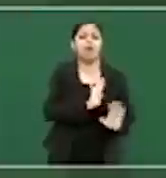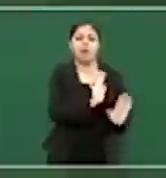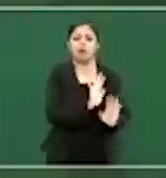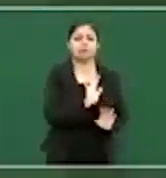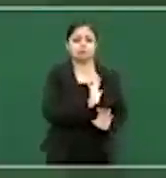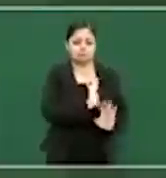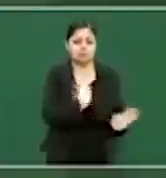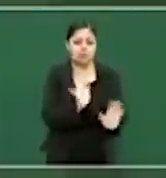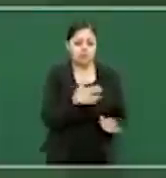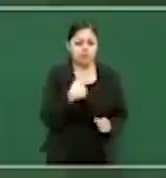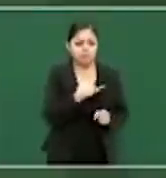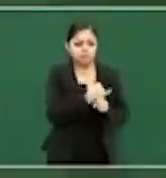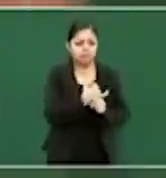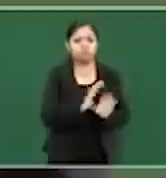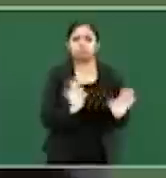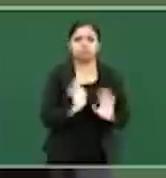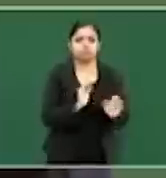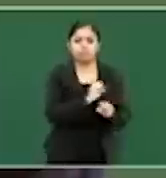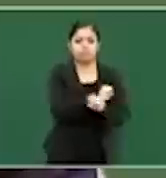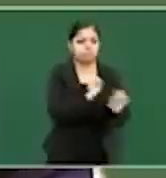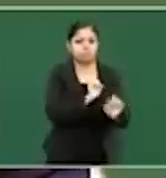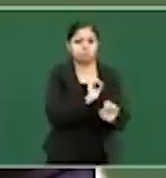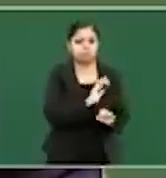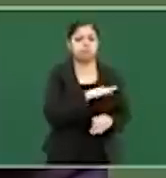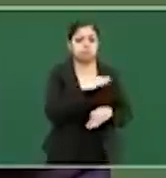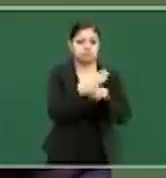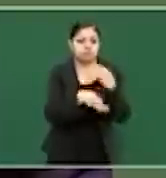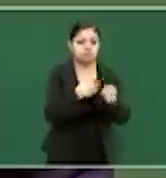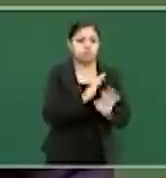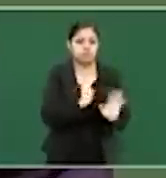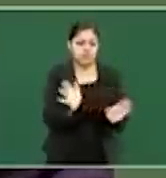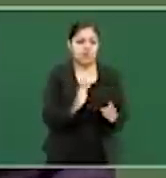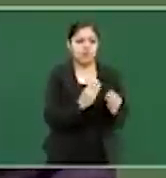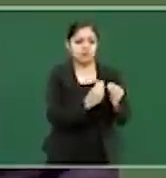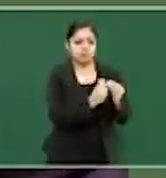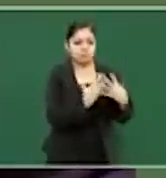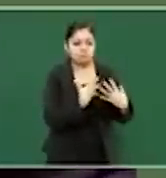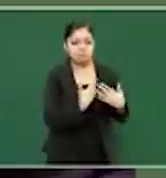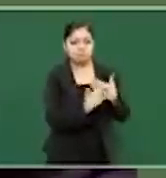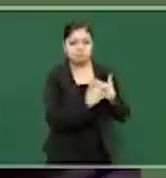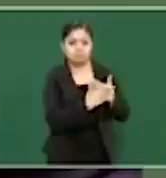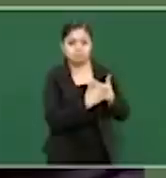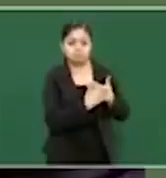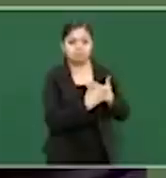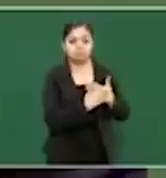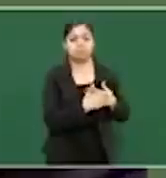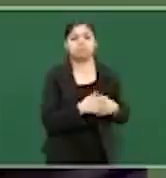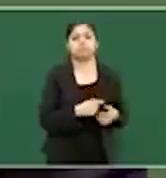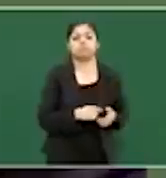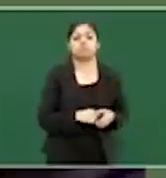mayores, se tiene toda la información. Es un asunto